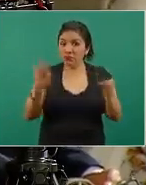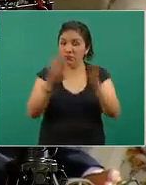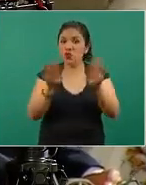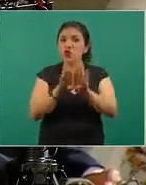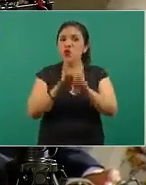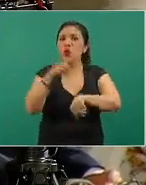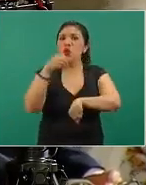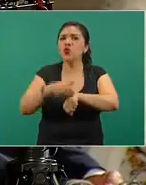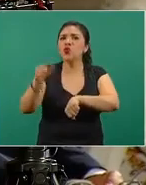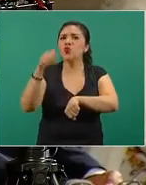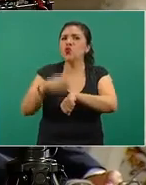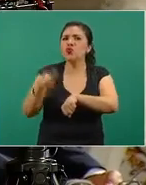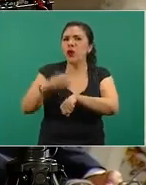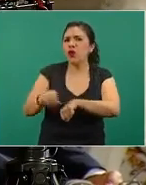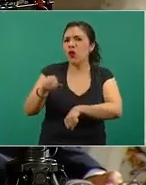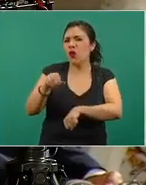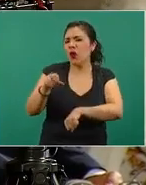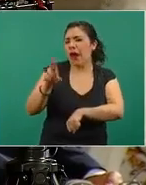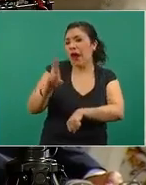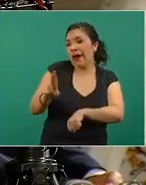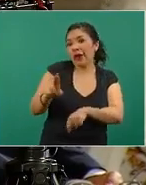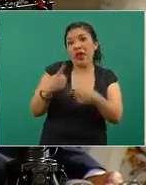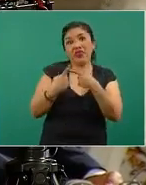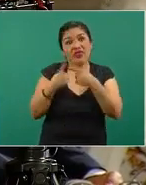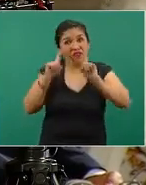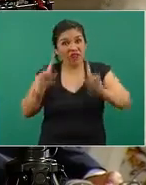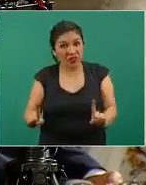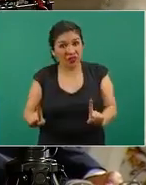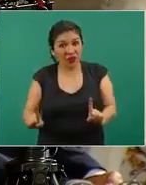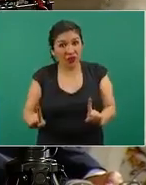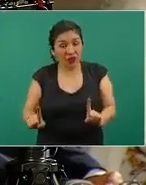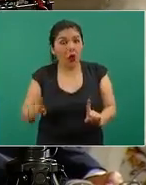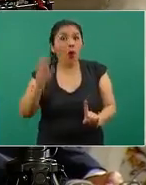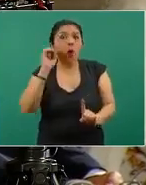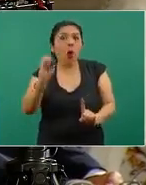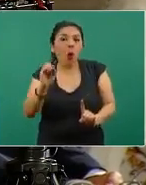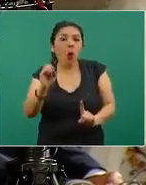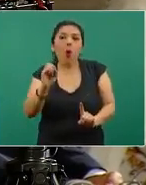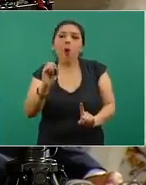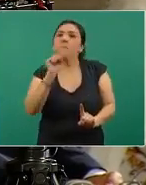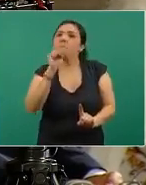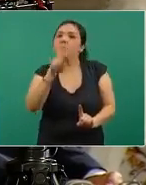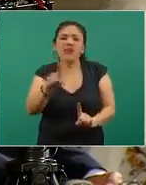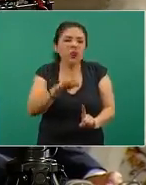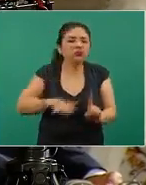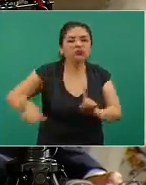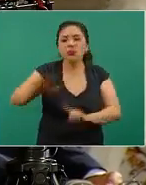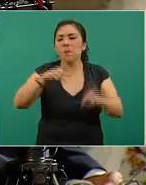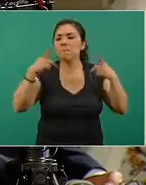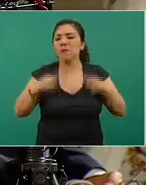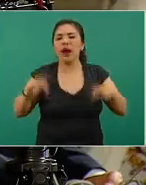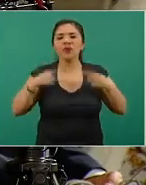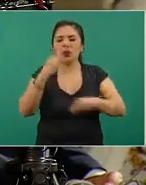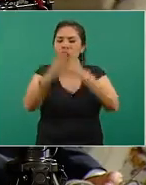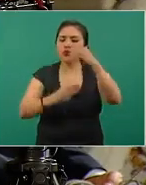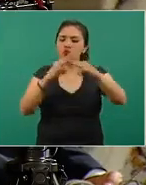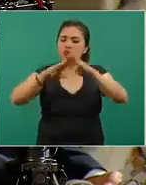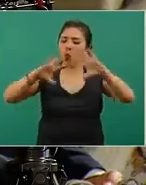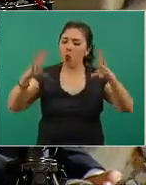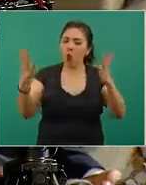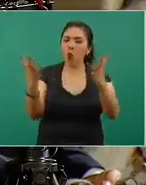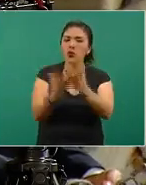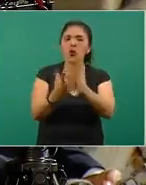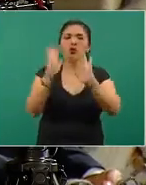de reproducción diferente o se toma como base toda la población en el mundo y de ahí se saca